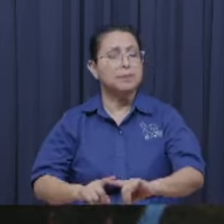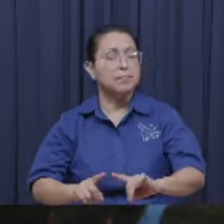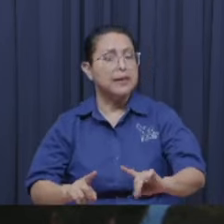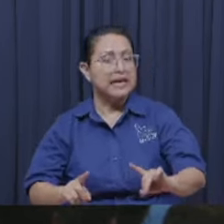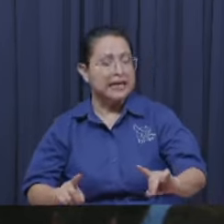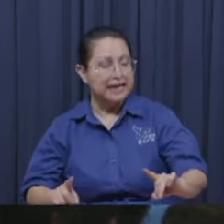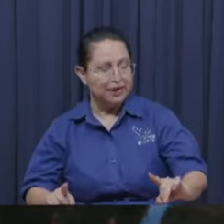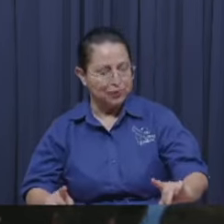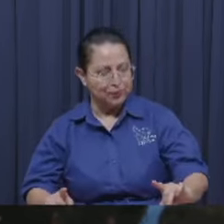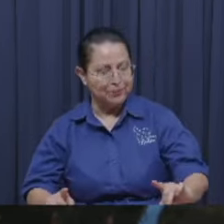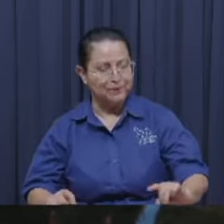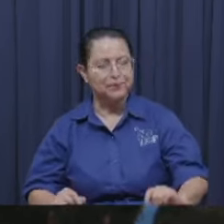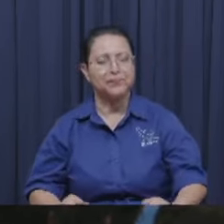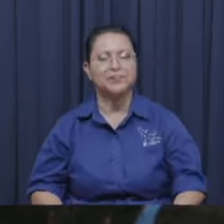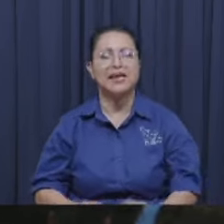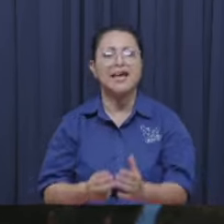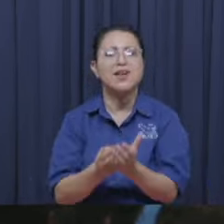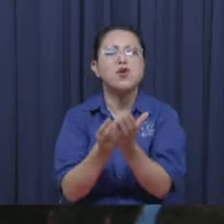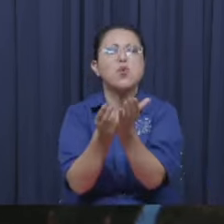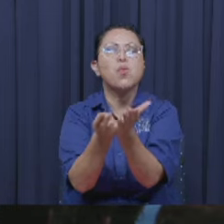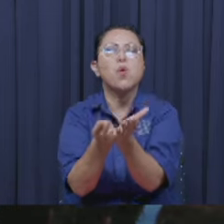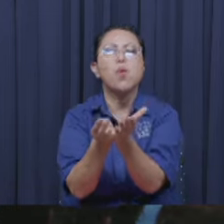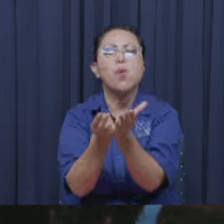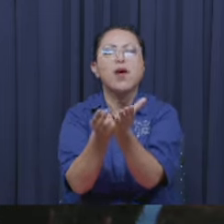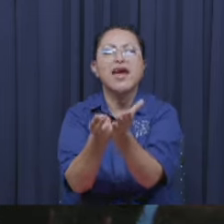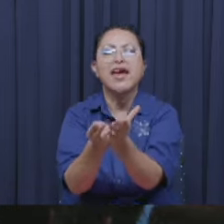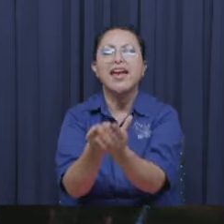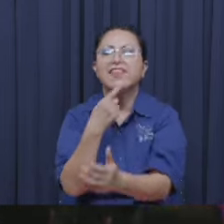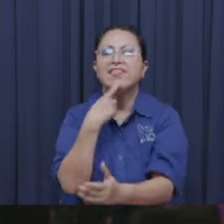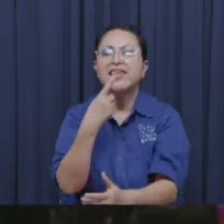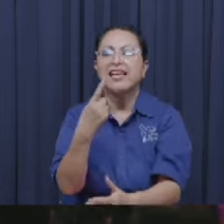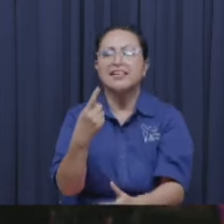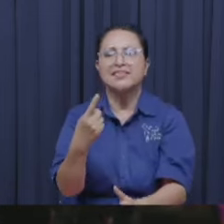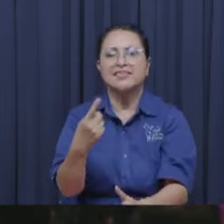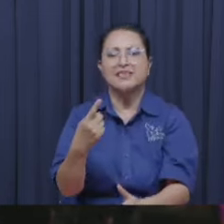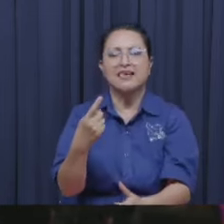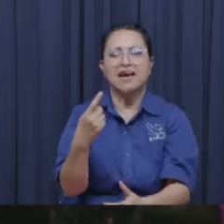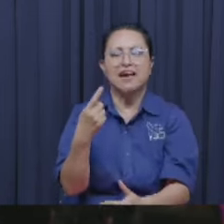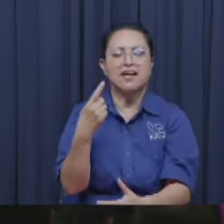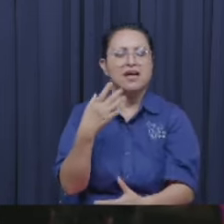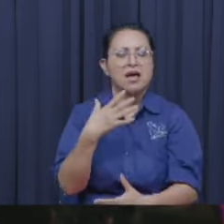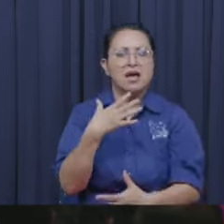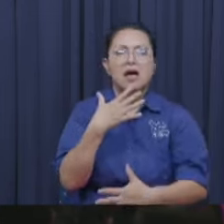regocíjate, alma mía, porque tienes muchos bienes guardados para mucho tiempo. Y pum, ¿quién me escupió?